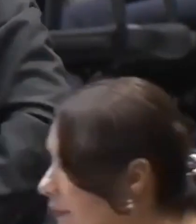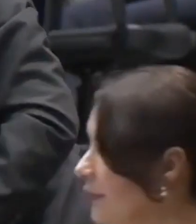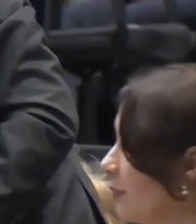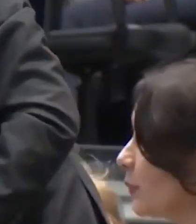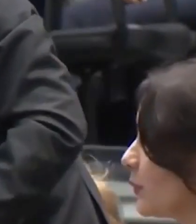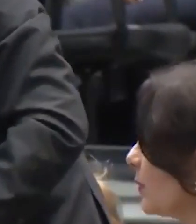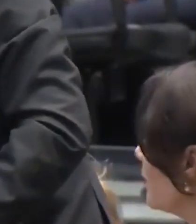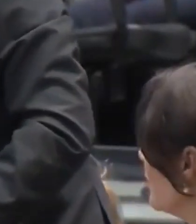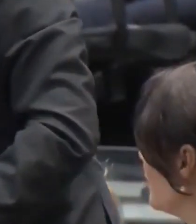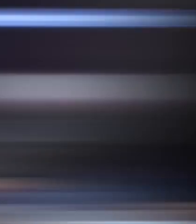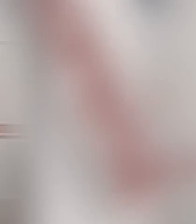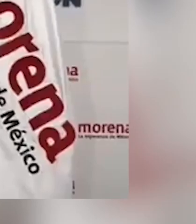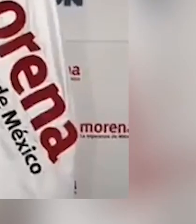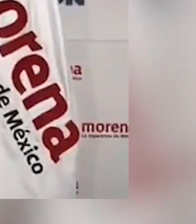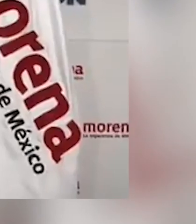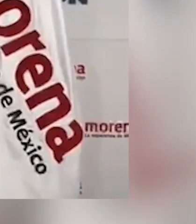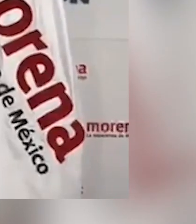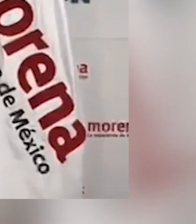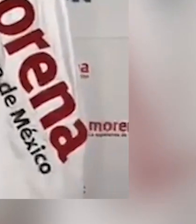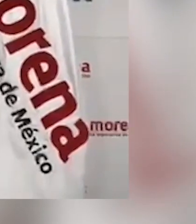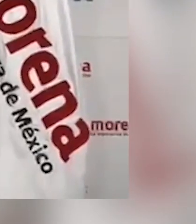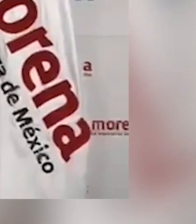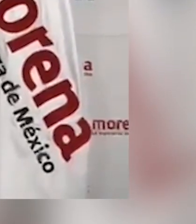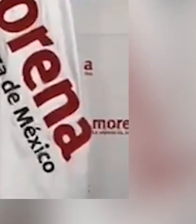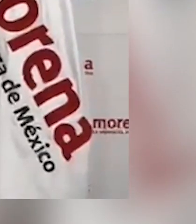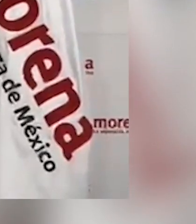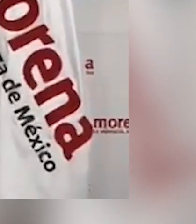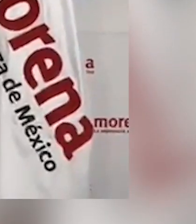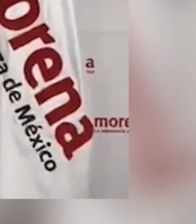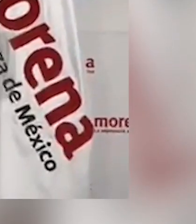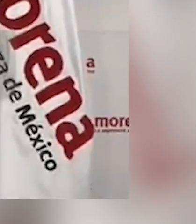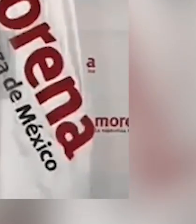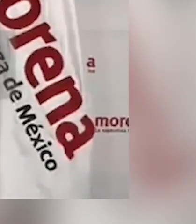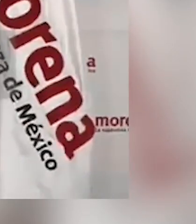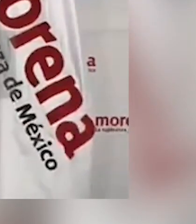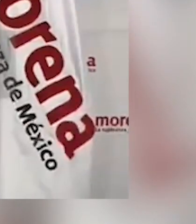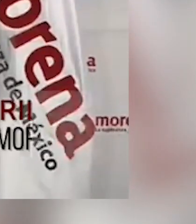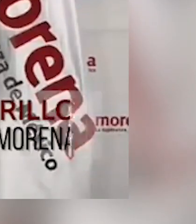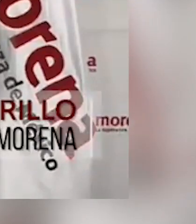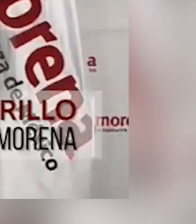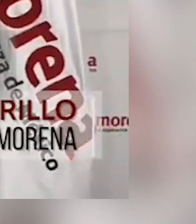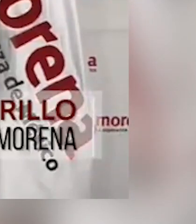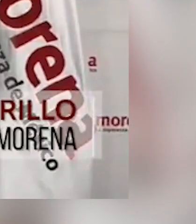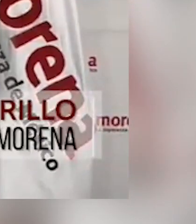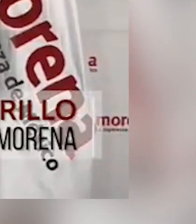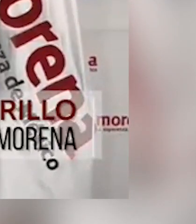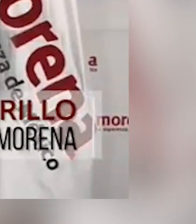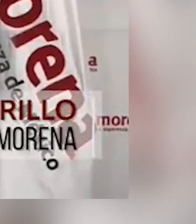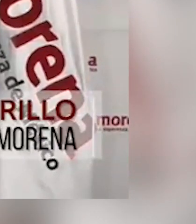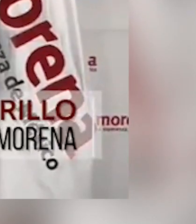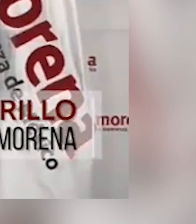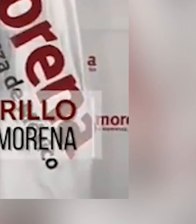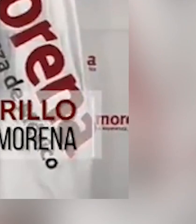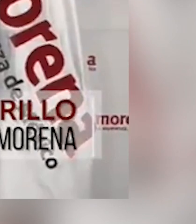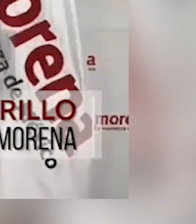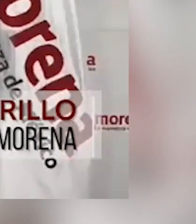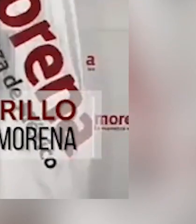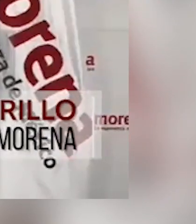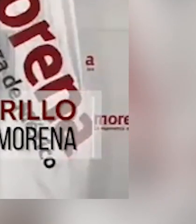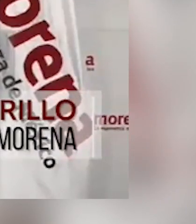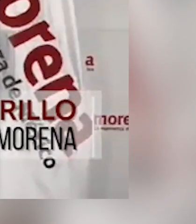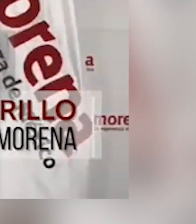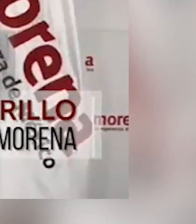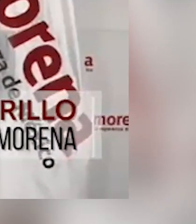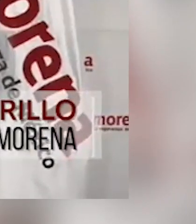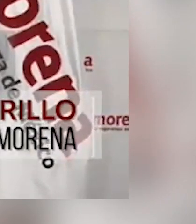¡Son bárbaros! Cabe mencionar que desde la dirigencia nacional de Morena también ha habido manifestaciones en contra de la marcha. El